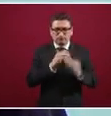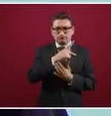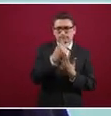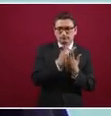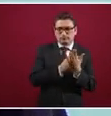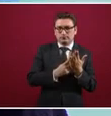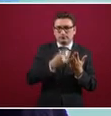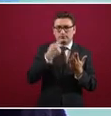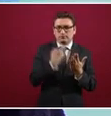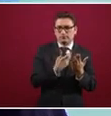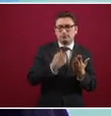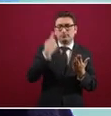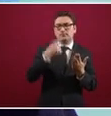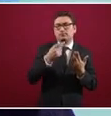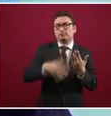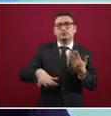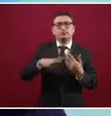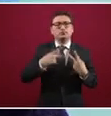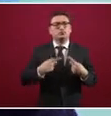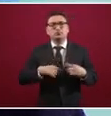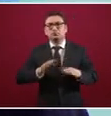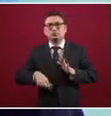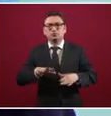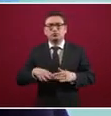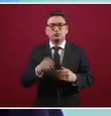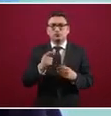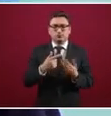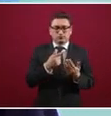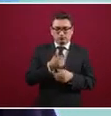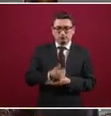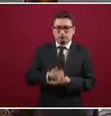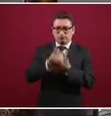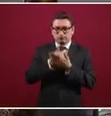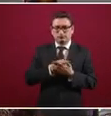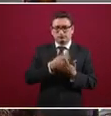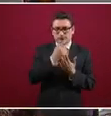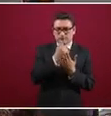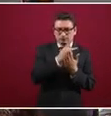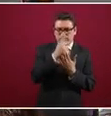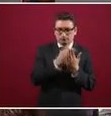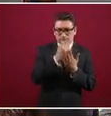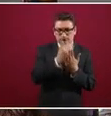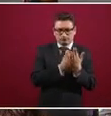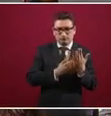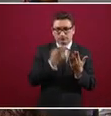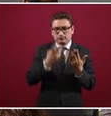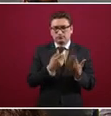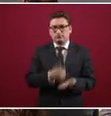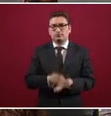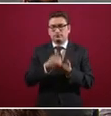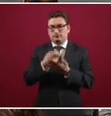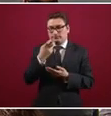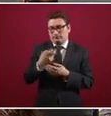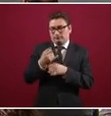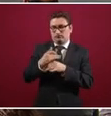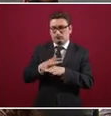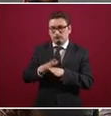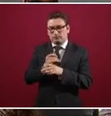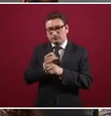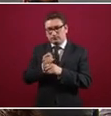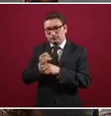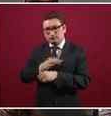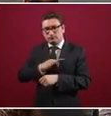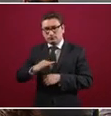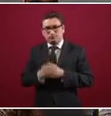atender a la crisis forense que luego de este diagnóstico corrobora y nos da mayor información para poder generar